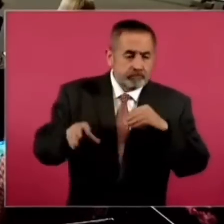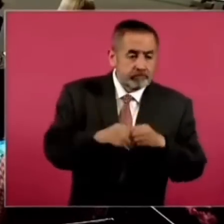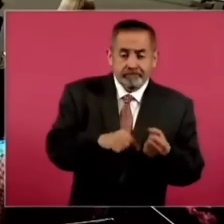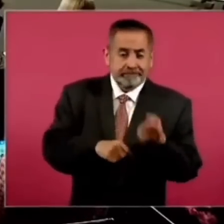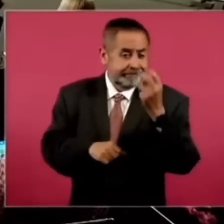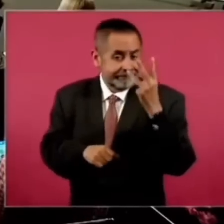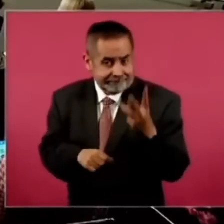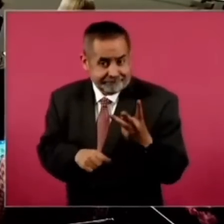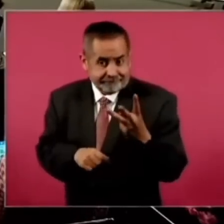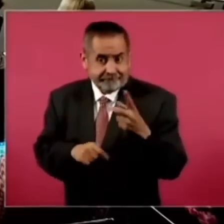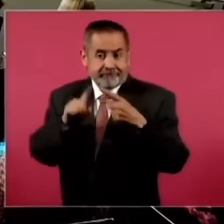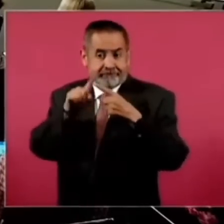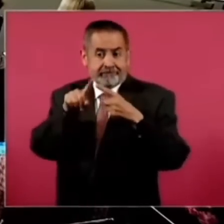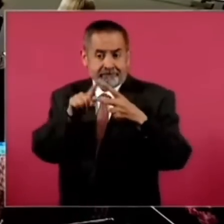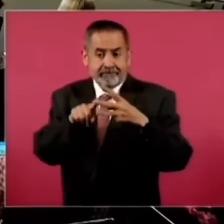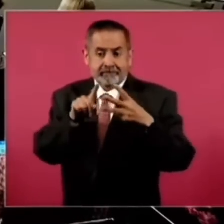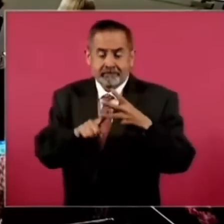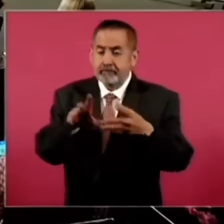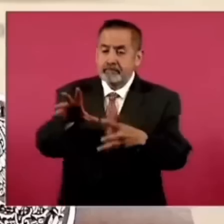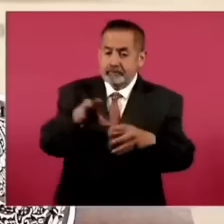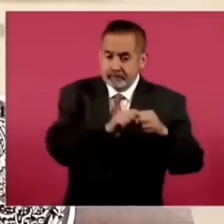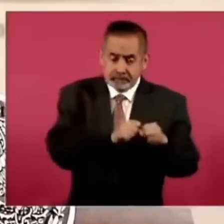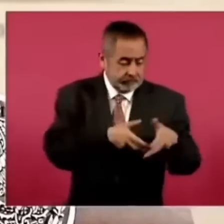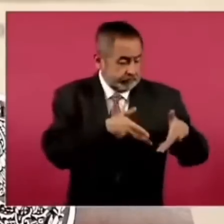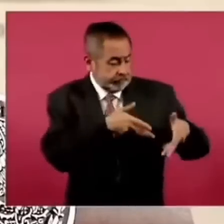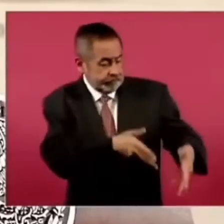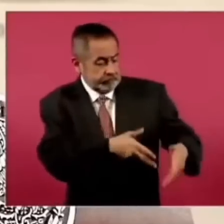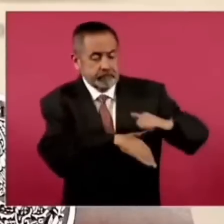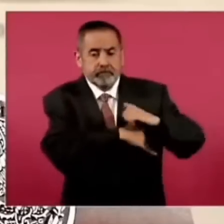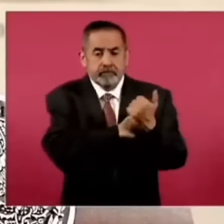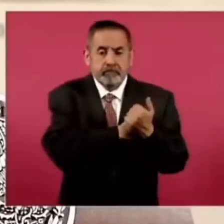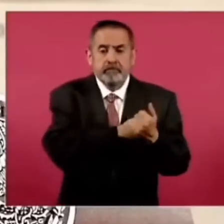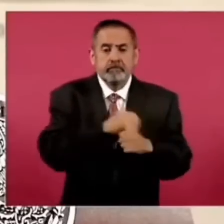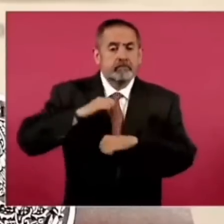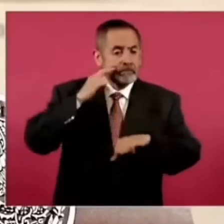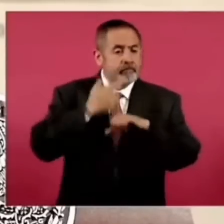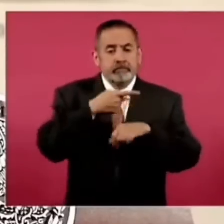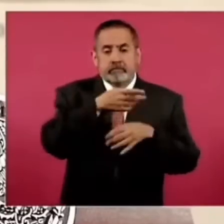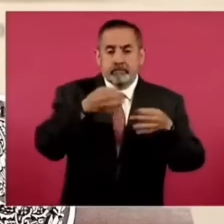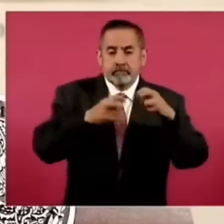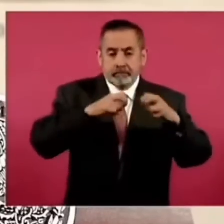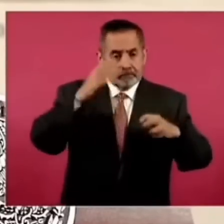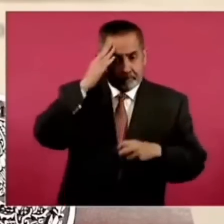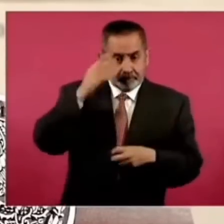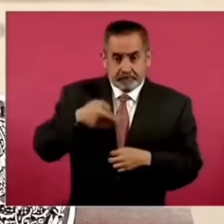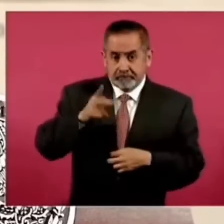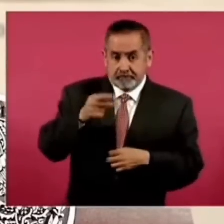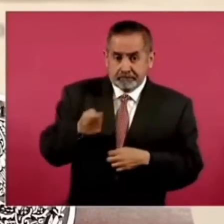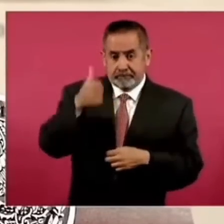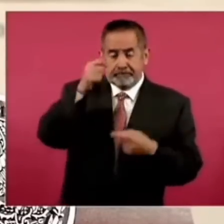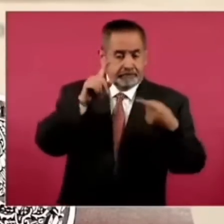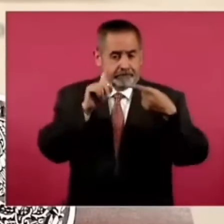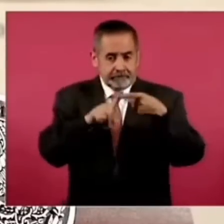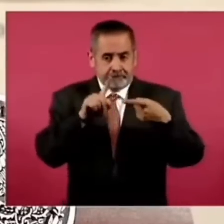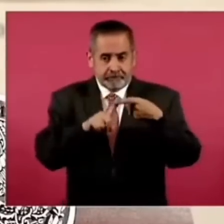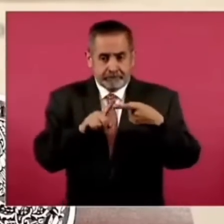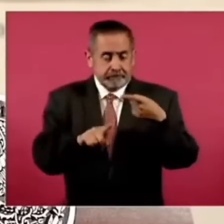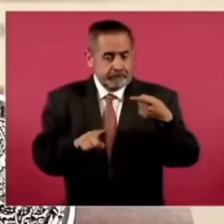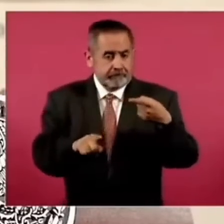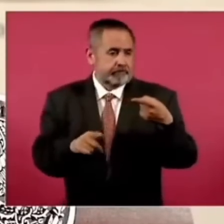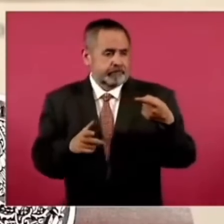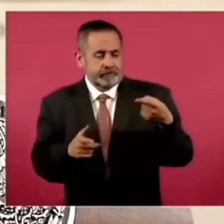3 asuntos que están en la ponencia del ministro, pero el que originalmente motivó